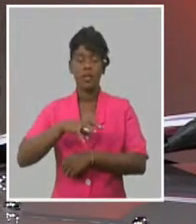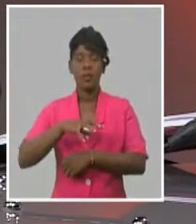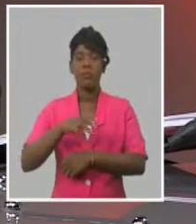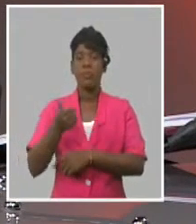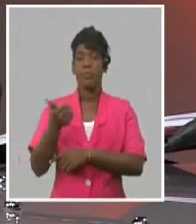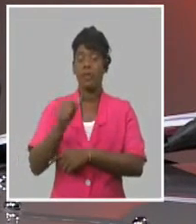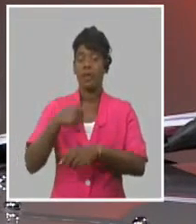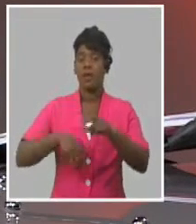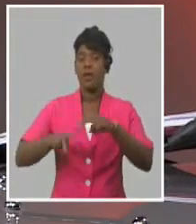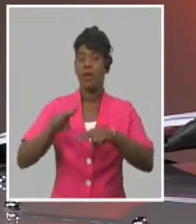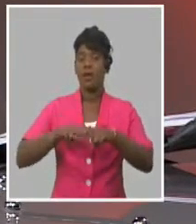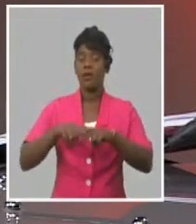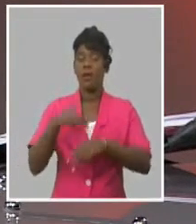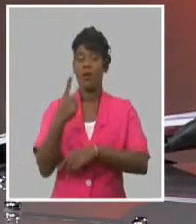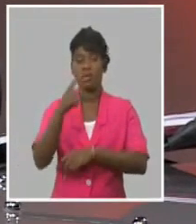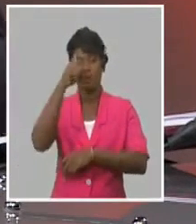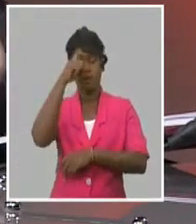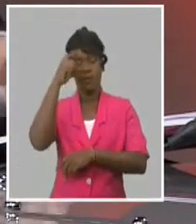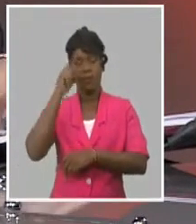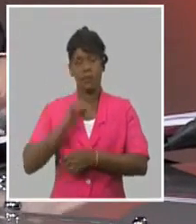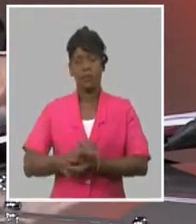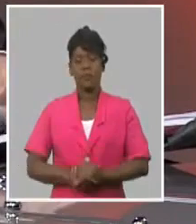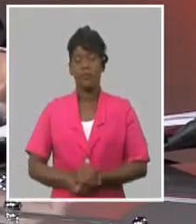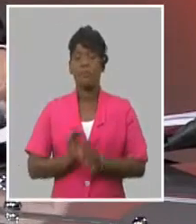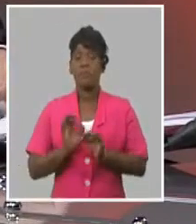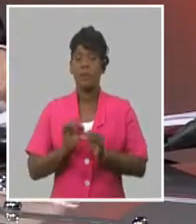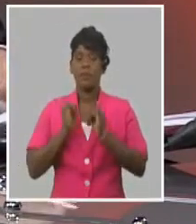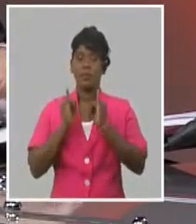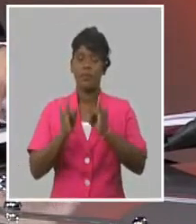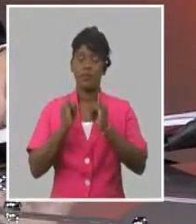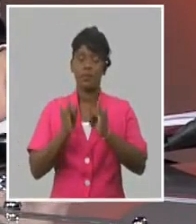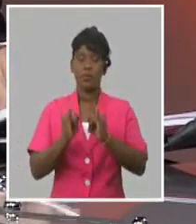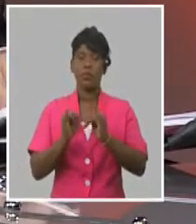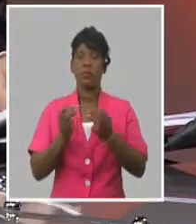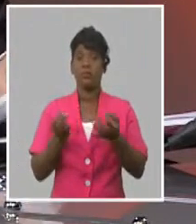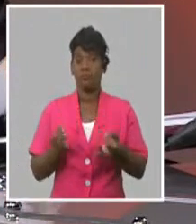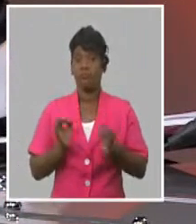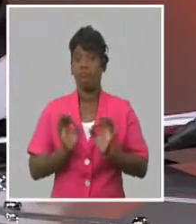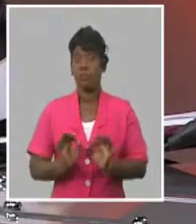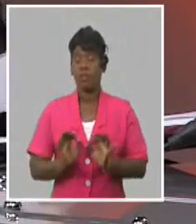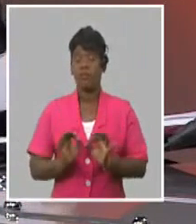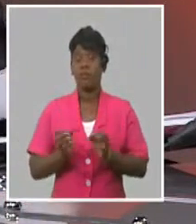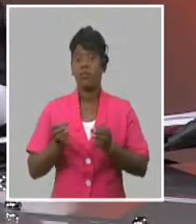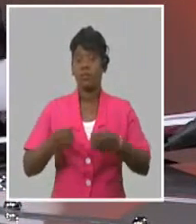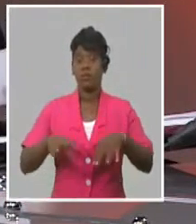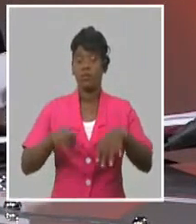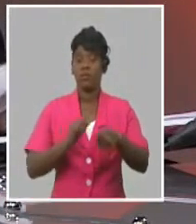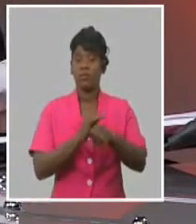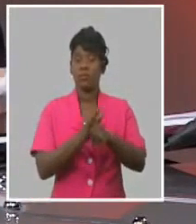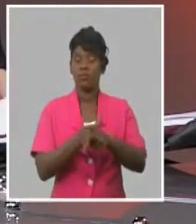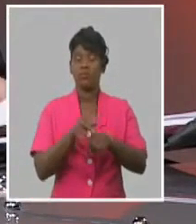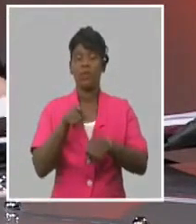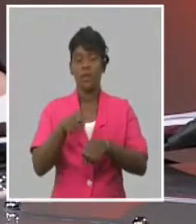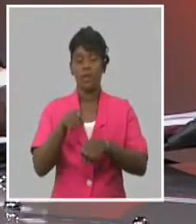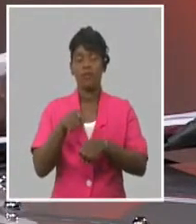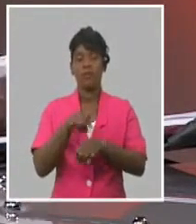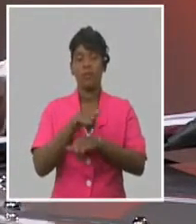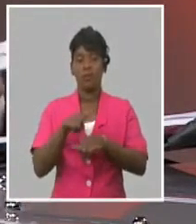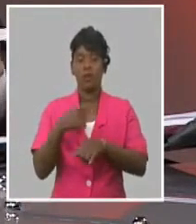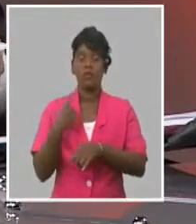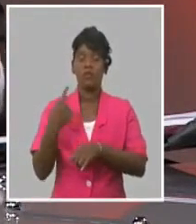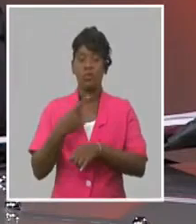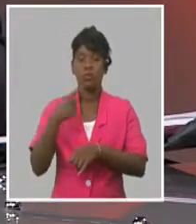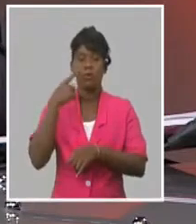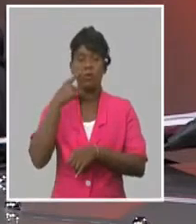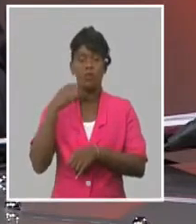y 1 de Santi Espíritus. Son las informaciones sobre este tema que también, por supuesto, tiene incidencia en la